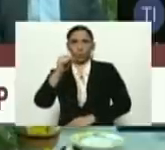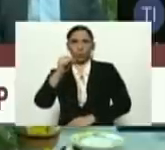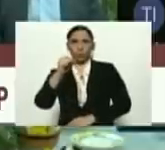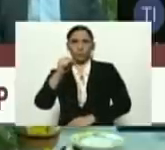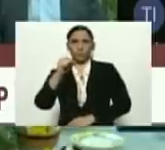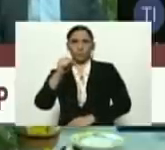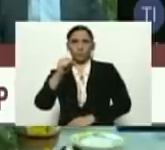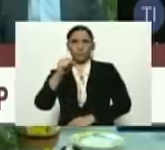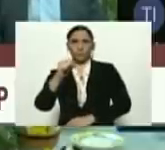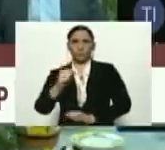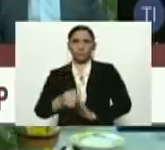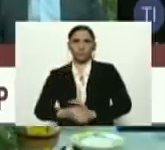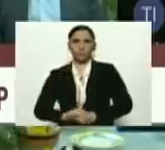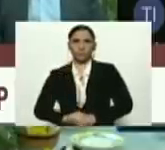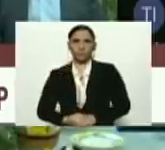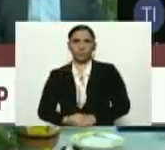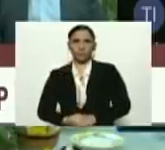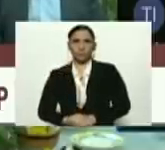Moro.